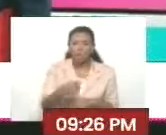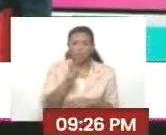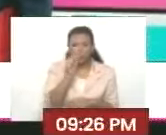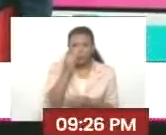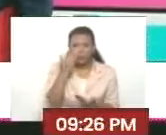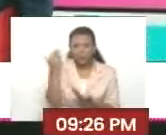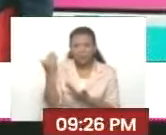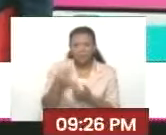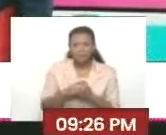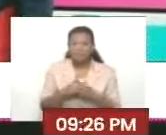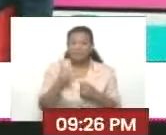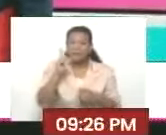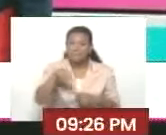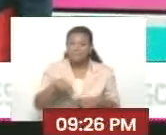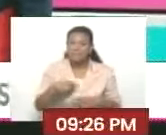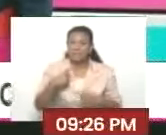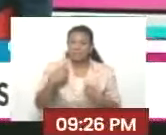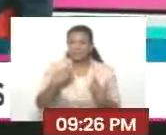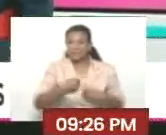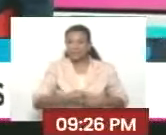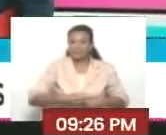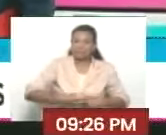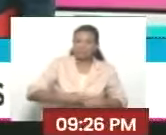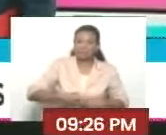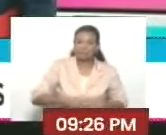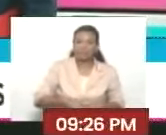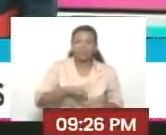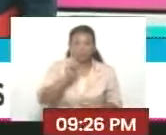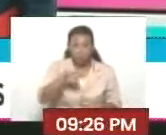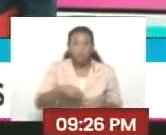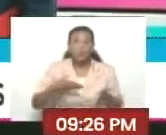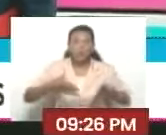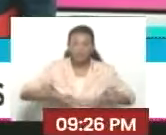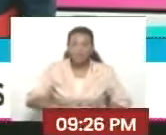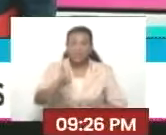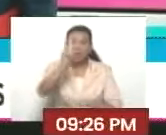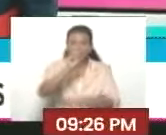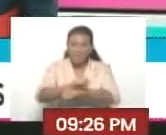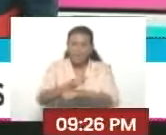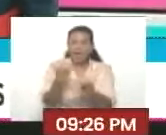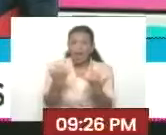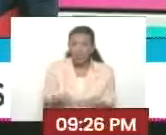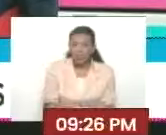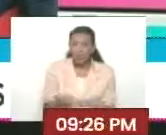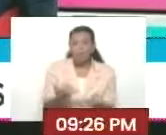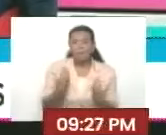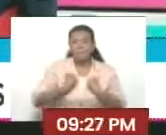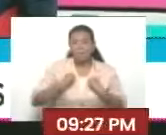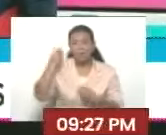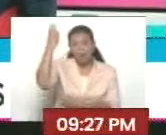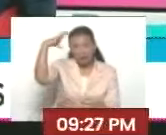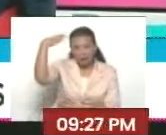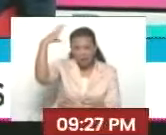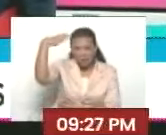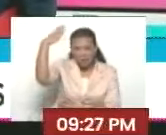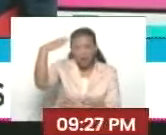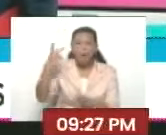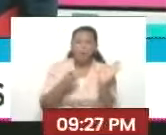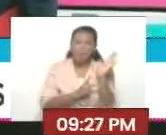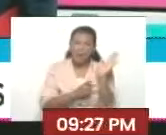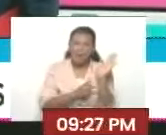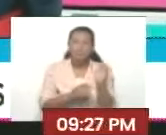gusto, aquí un poco nervioso. ¿Sí? ¿De dónde eres tú, Douglas? Yo nací en La Vega, pero actualmente vivo en Caricuao. Ah, bueno, eres veguero